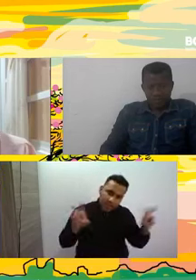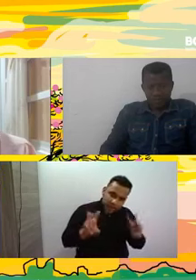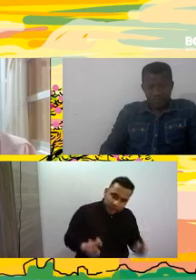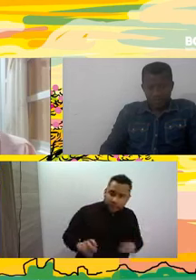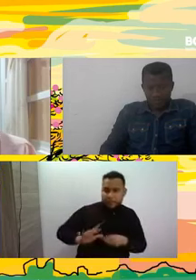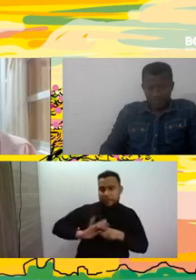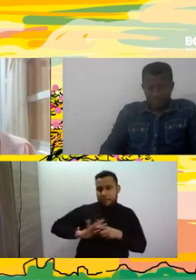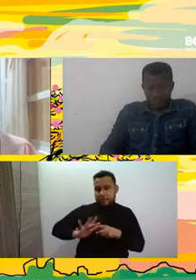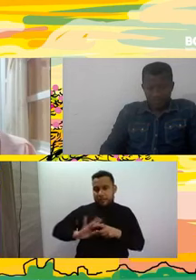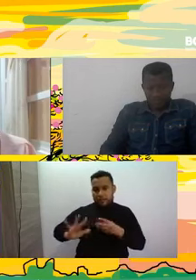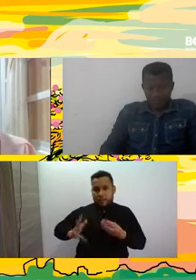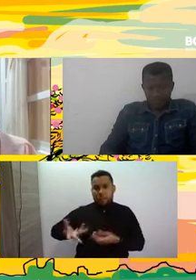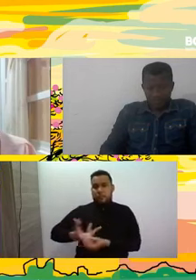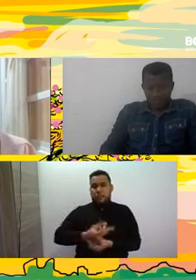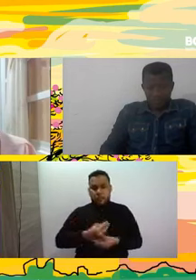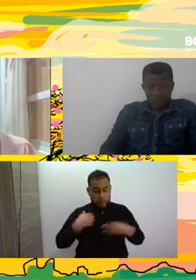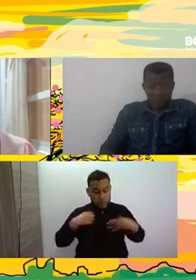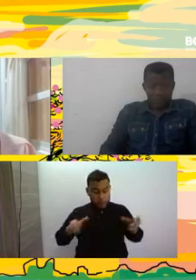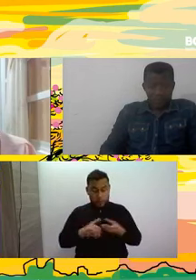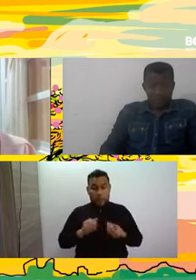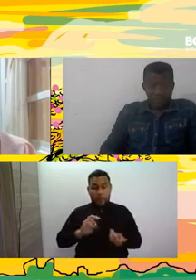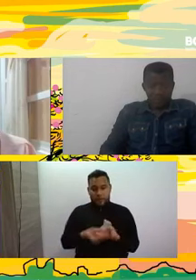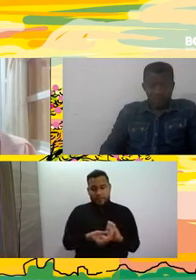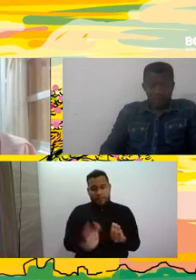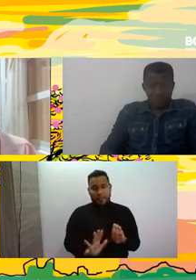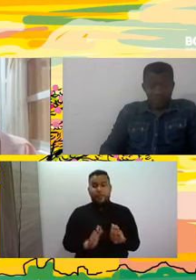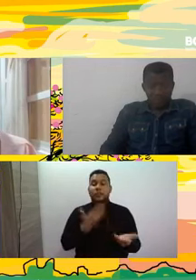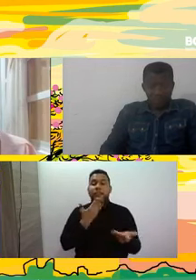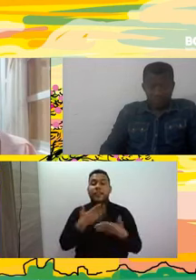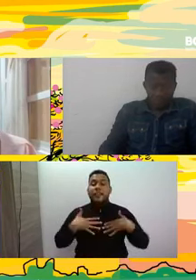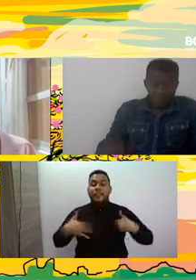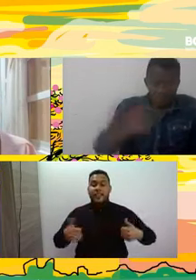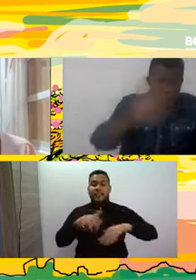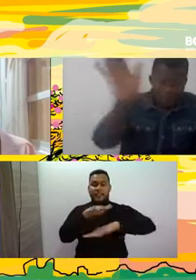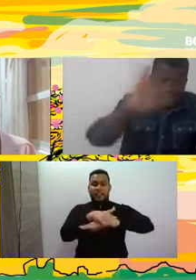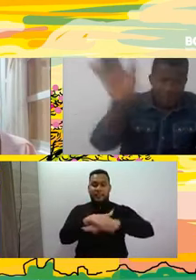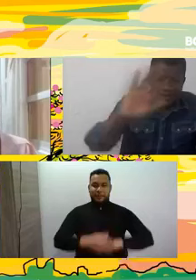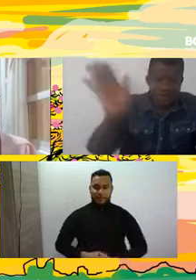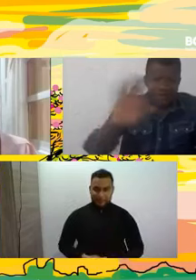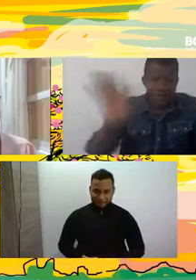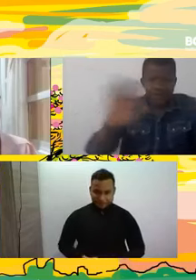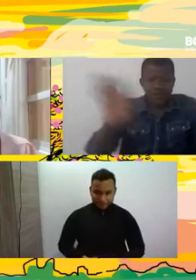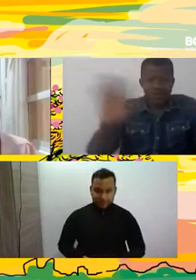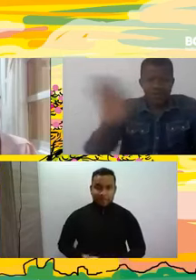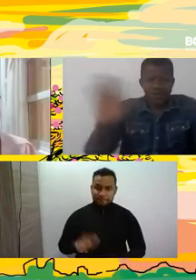las prácticas artísticas de nuestros grupos étnicos. Feliz tarde.